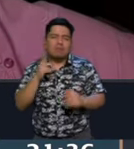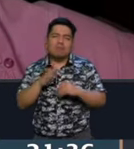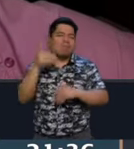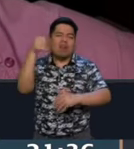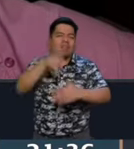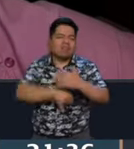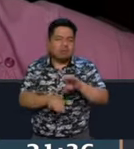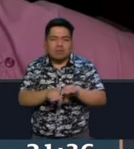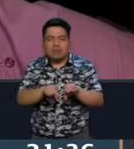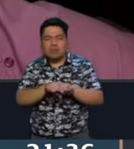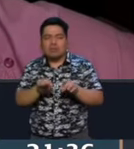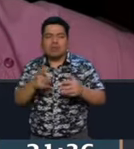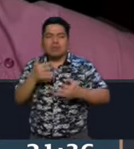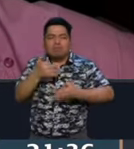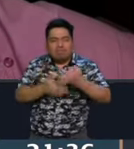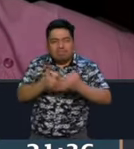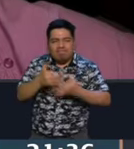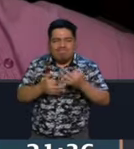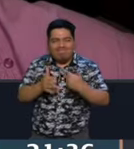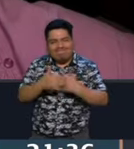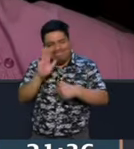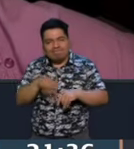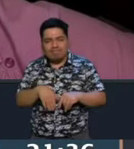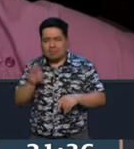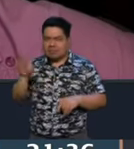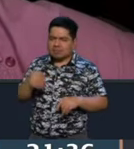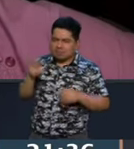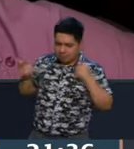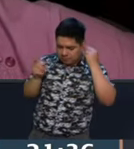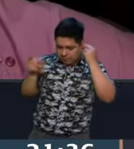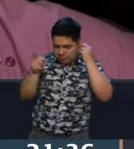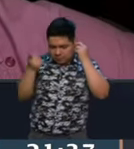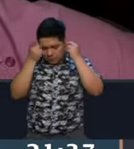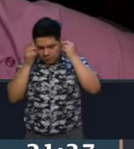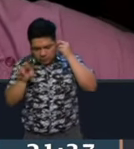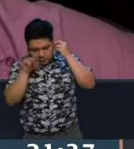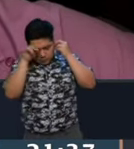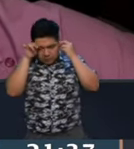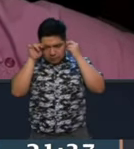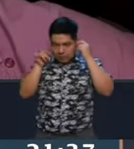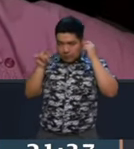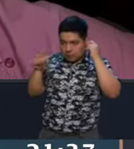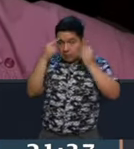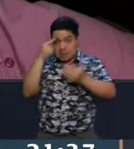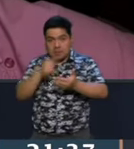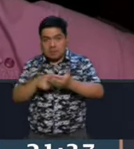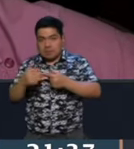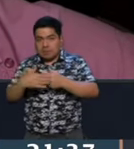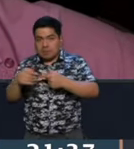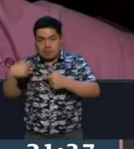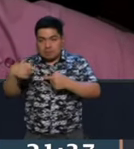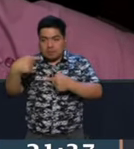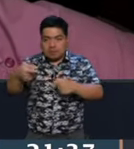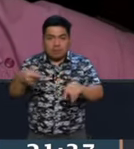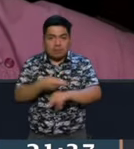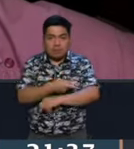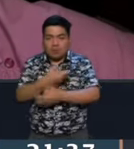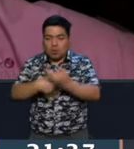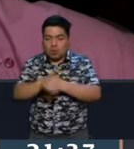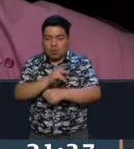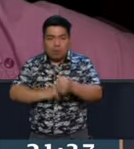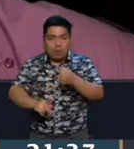creer que probablemente esta persecución en contra de Jorge Glass pueda tener también motivaciones políticas más allá de motivaciones